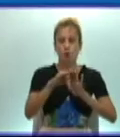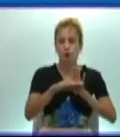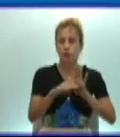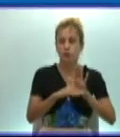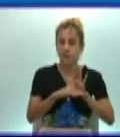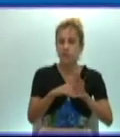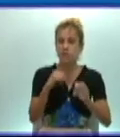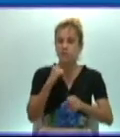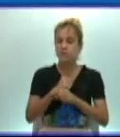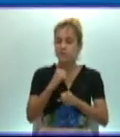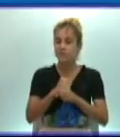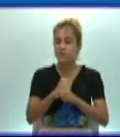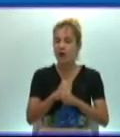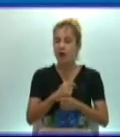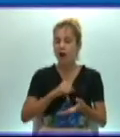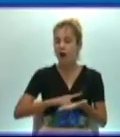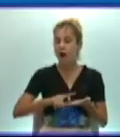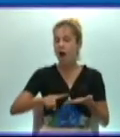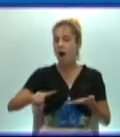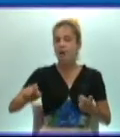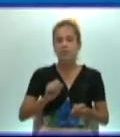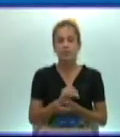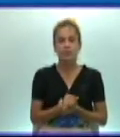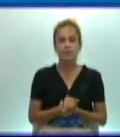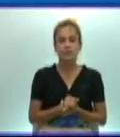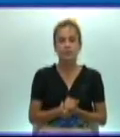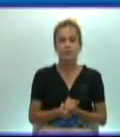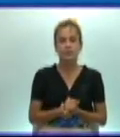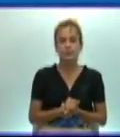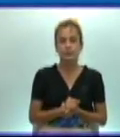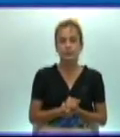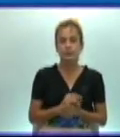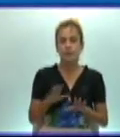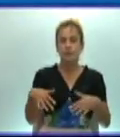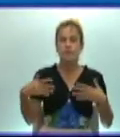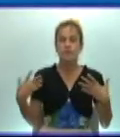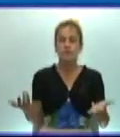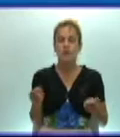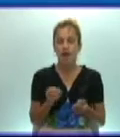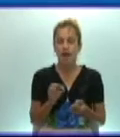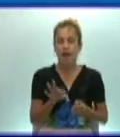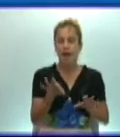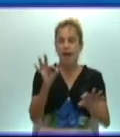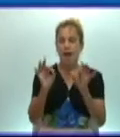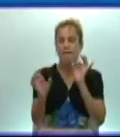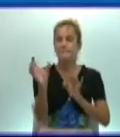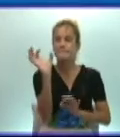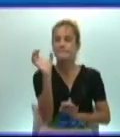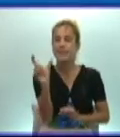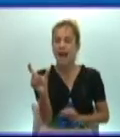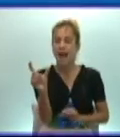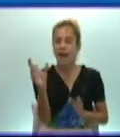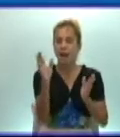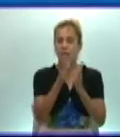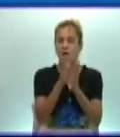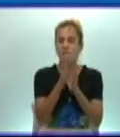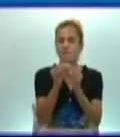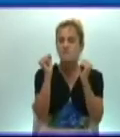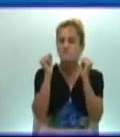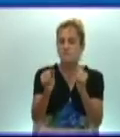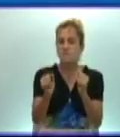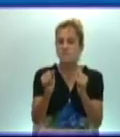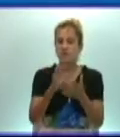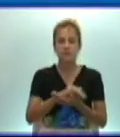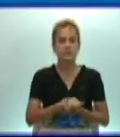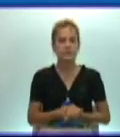estuvimos trabajando durante las emisiones fue el reconocimiento de palabras agudas, llanas y